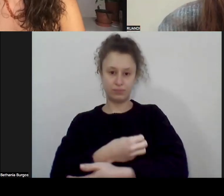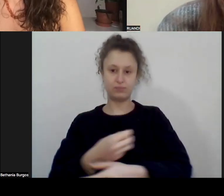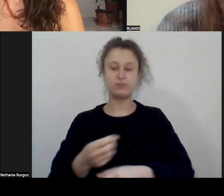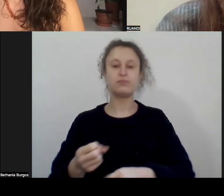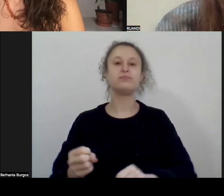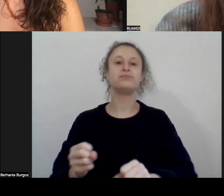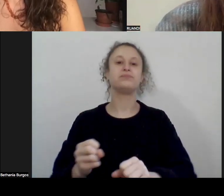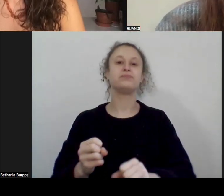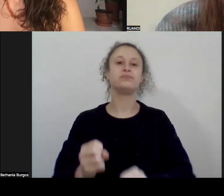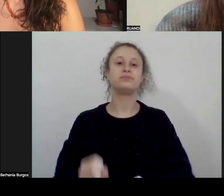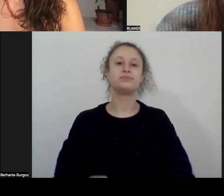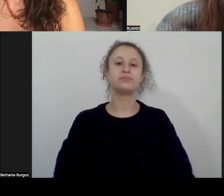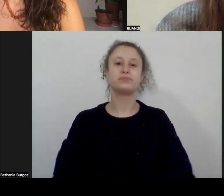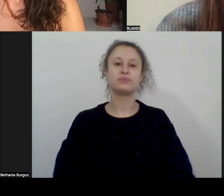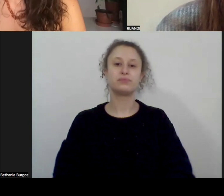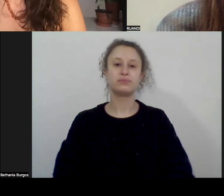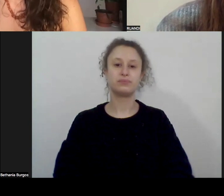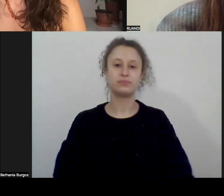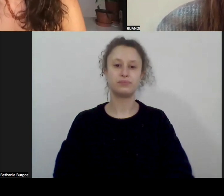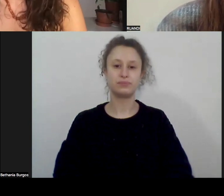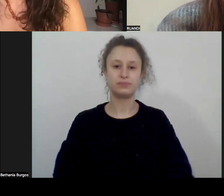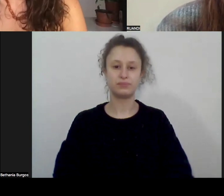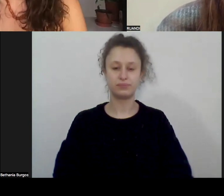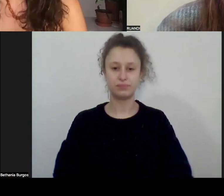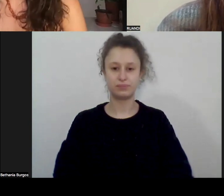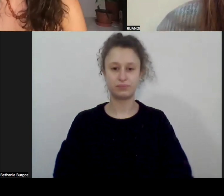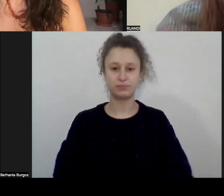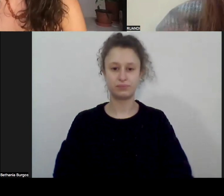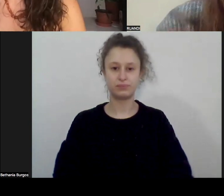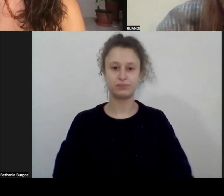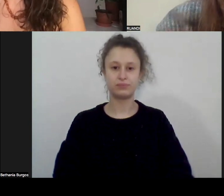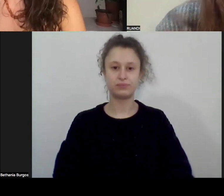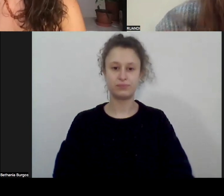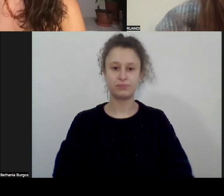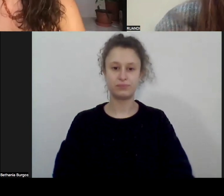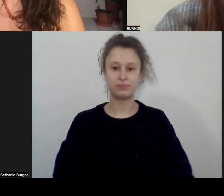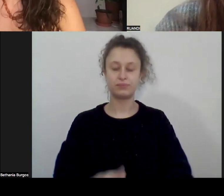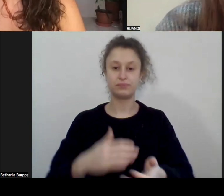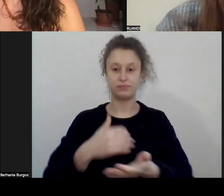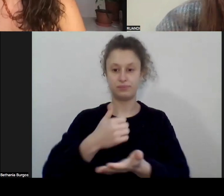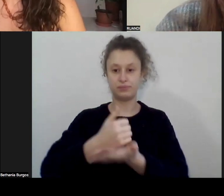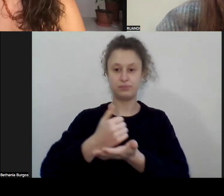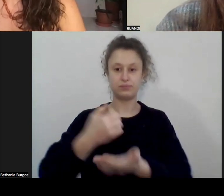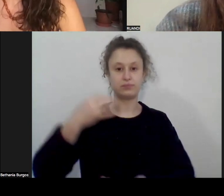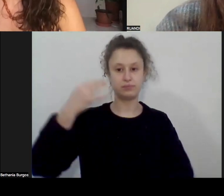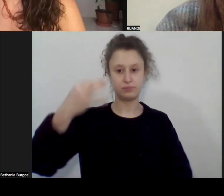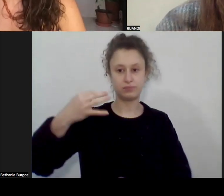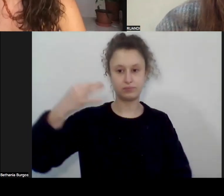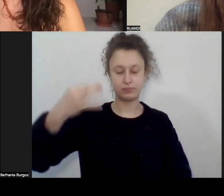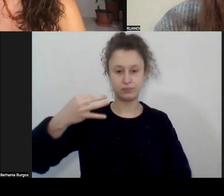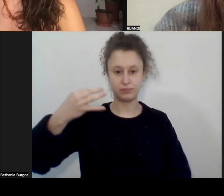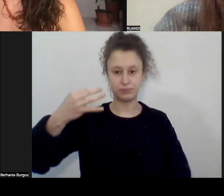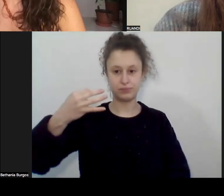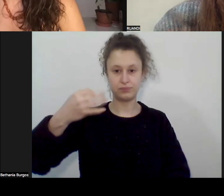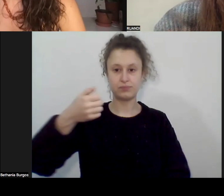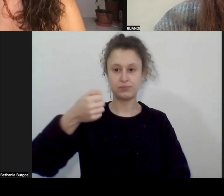UNICEF. En esta instancia nos va a estar acompañando Ana Álvarez